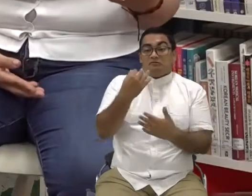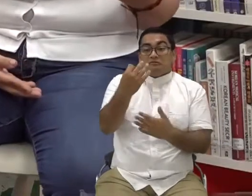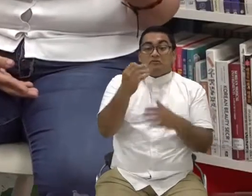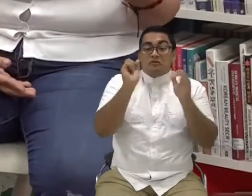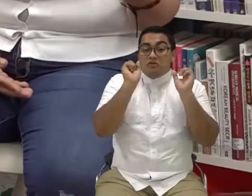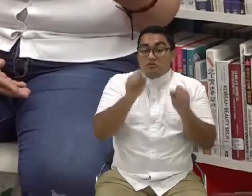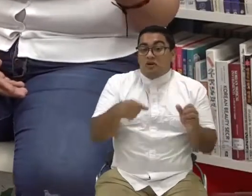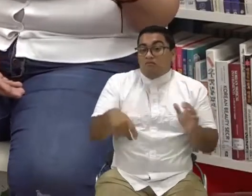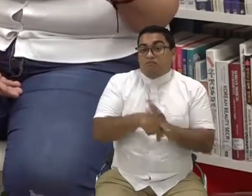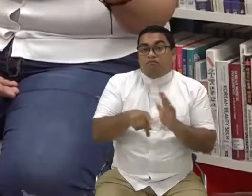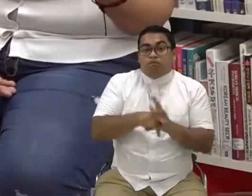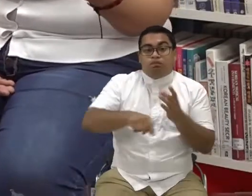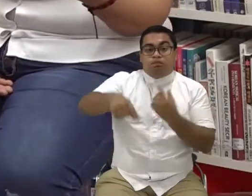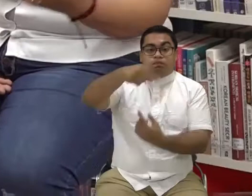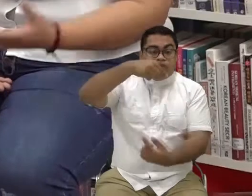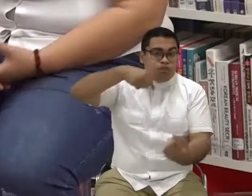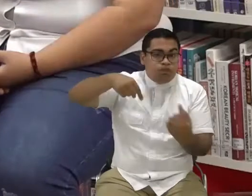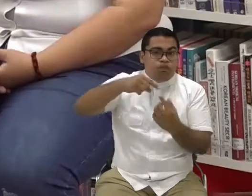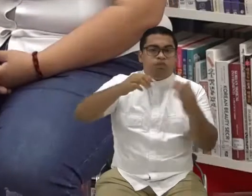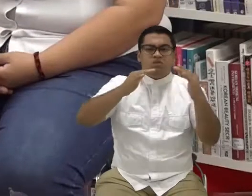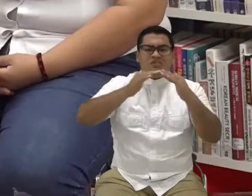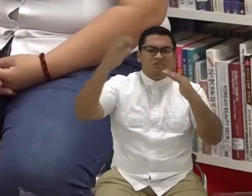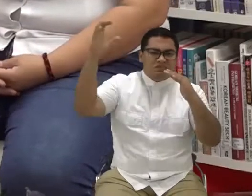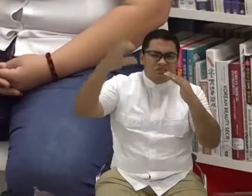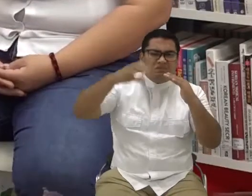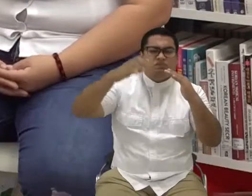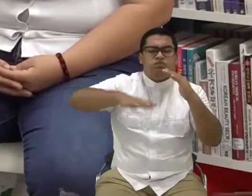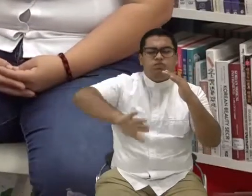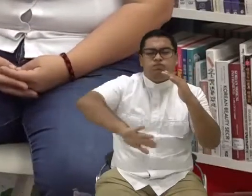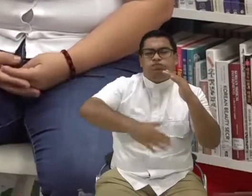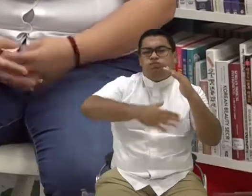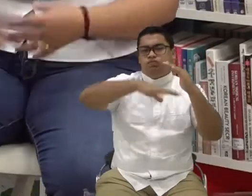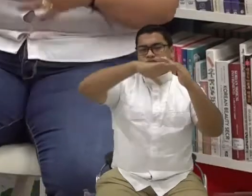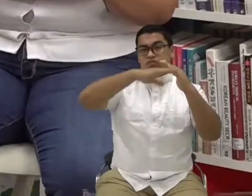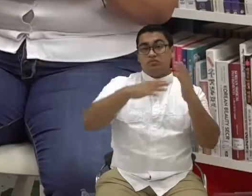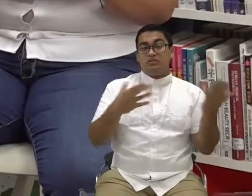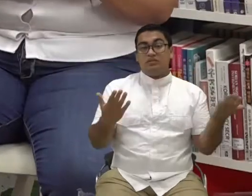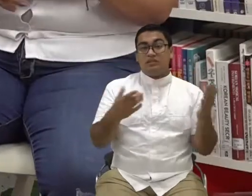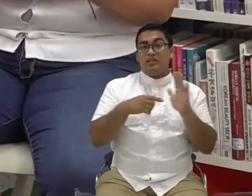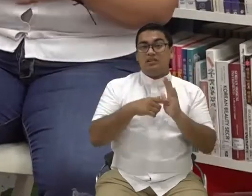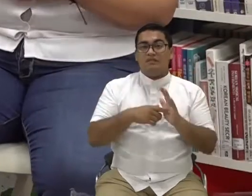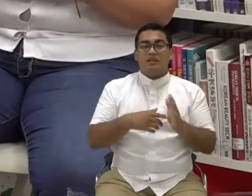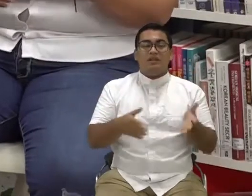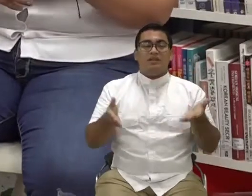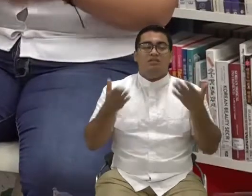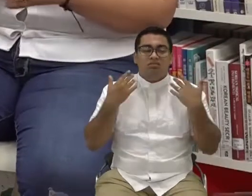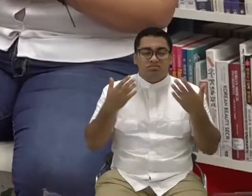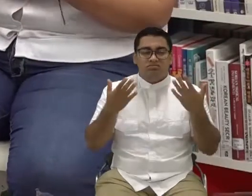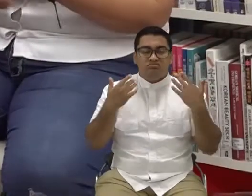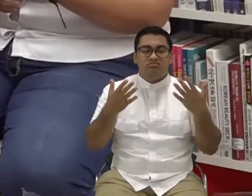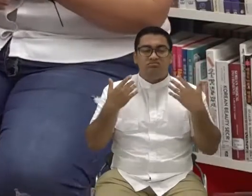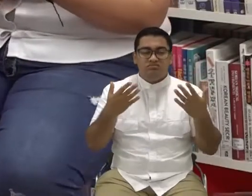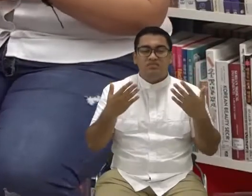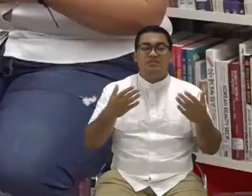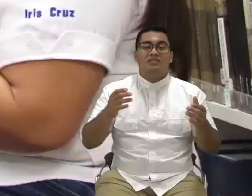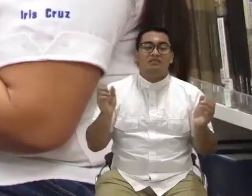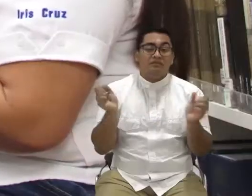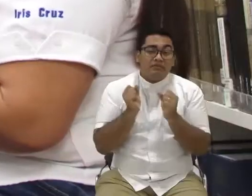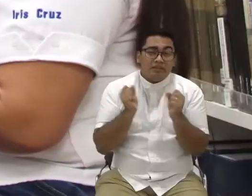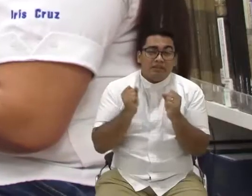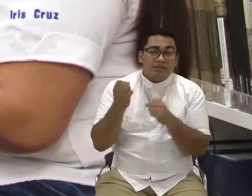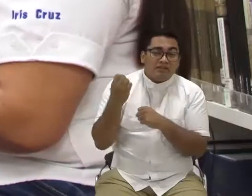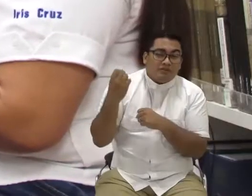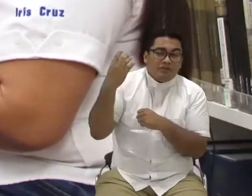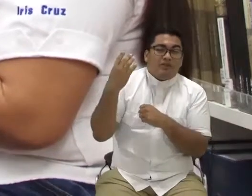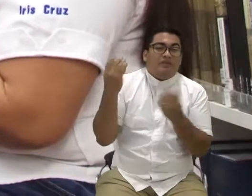de riesgo, porque no solo ante desastres naturales. Entonces, el cambio climático hace también de que los